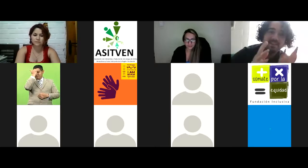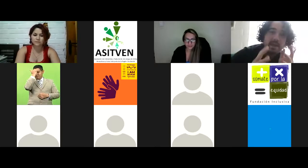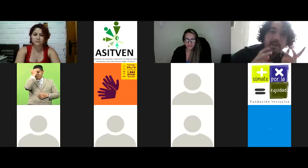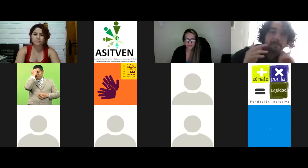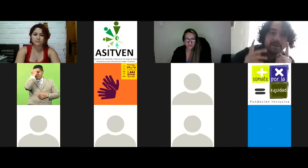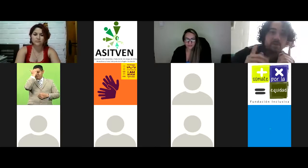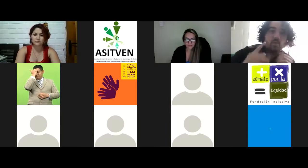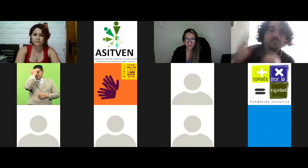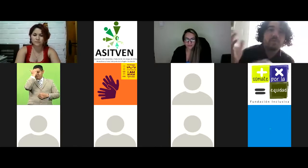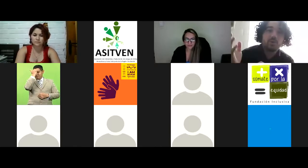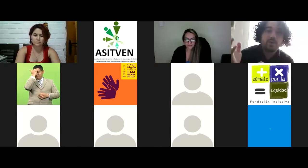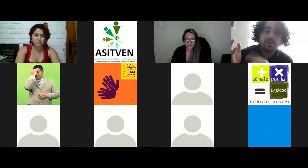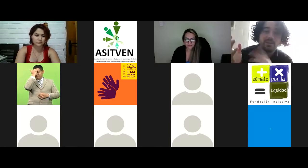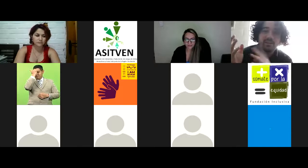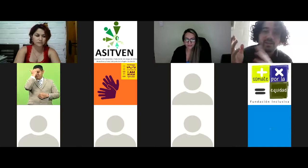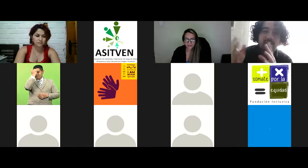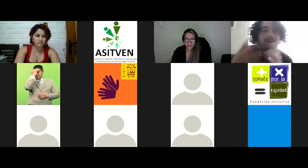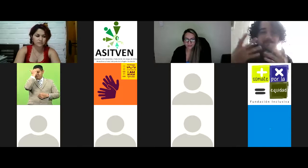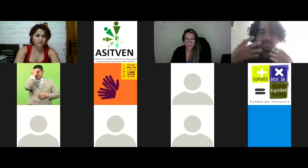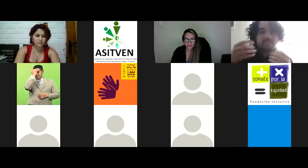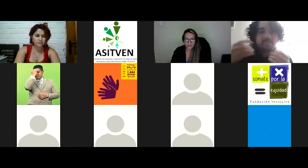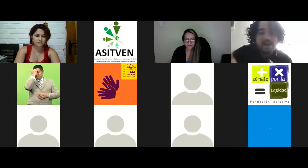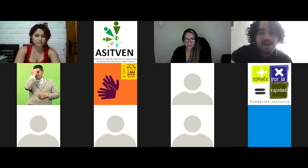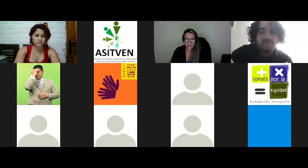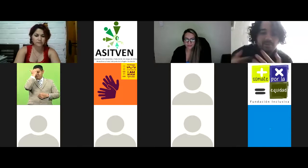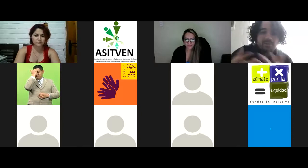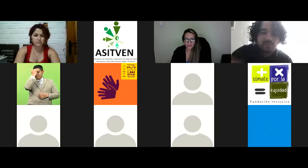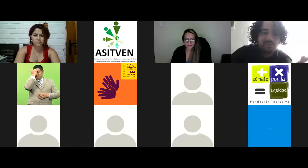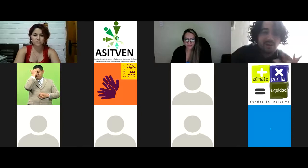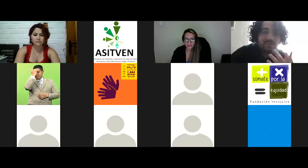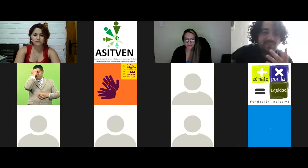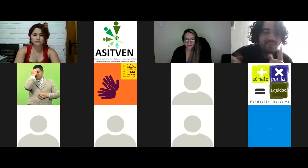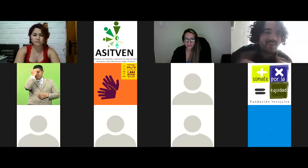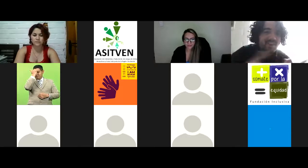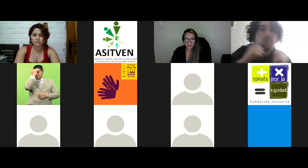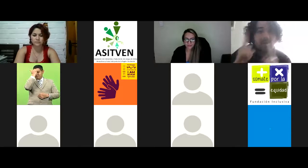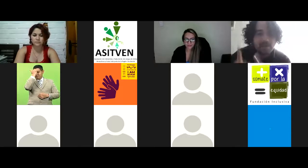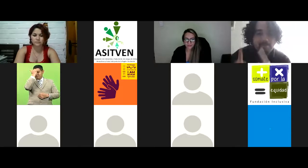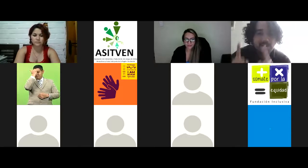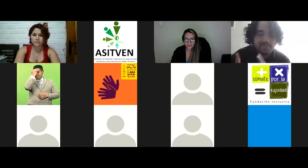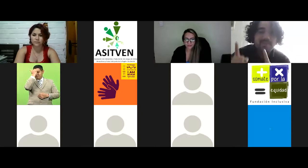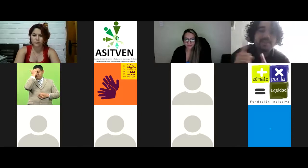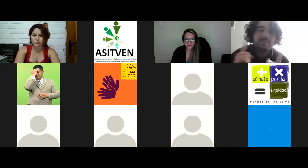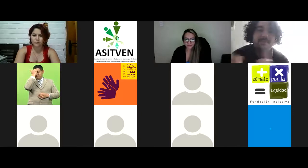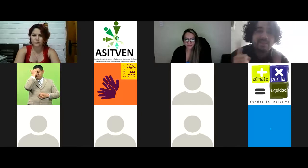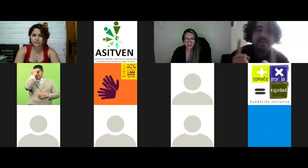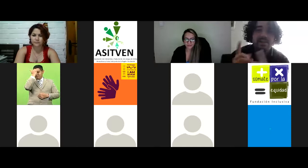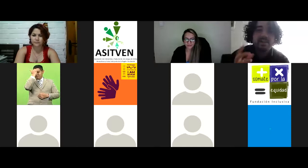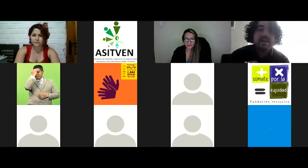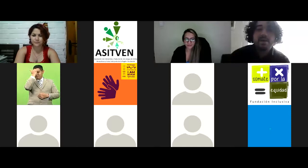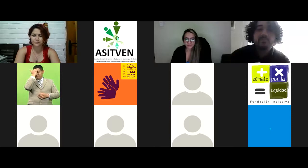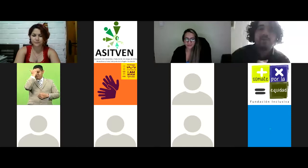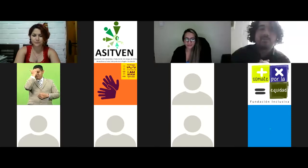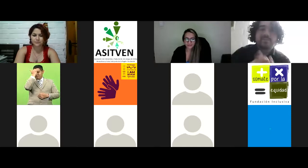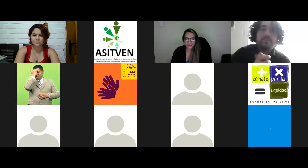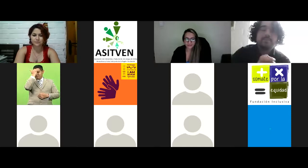señas. Pero cuando estoy, no sé, trabajando, que utilizo la lengua de señas chilena, tengo que cambiar mis señas.